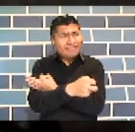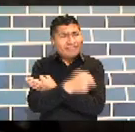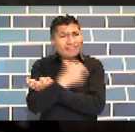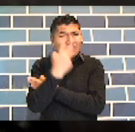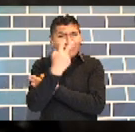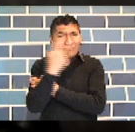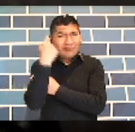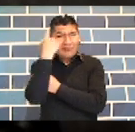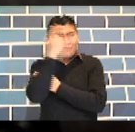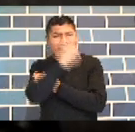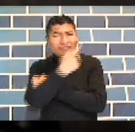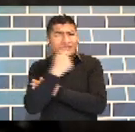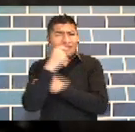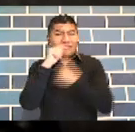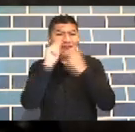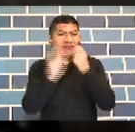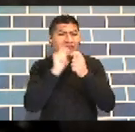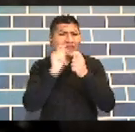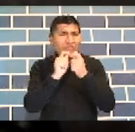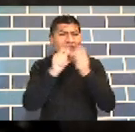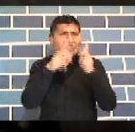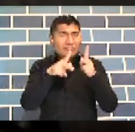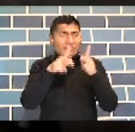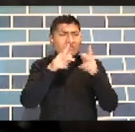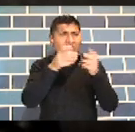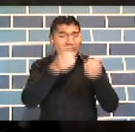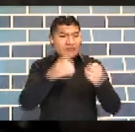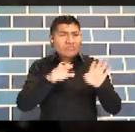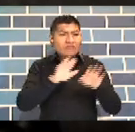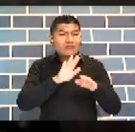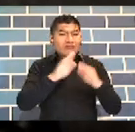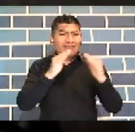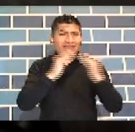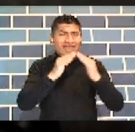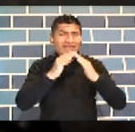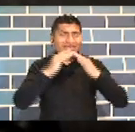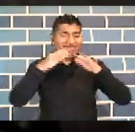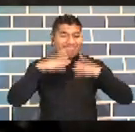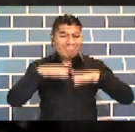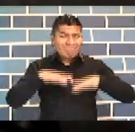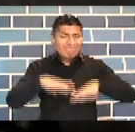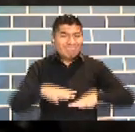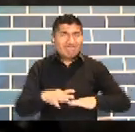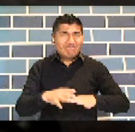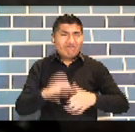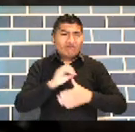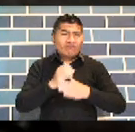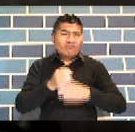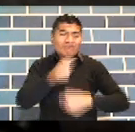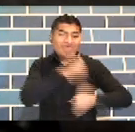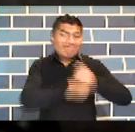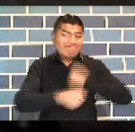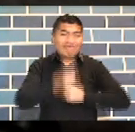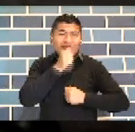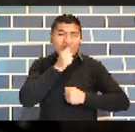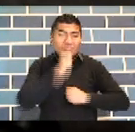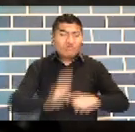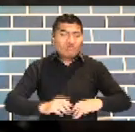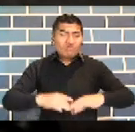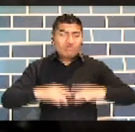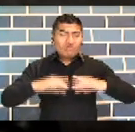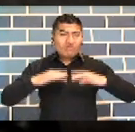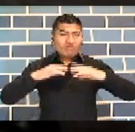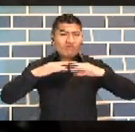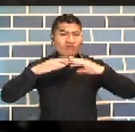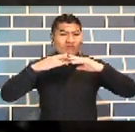rostro concreto de los que han perdido sus casas en estos últimos días o sufren por las inundaciones,